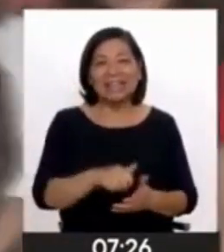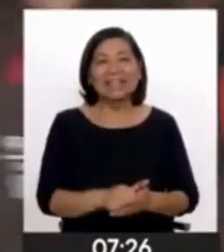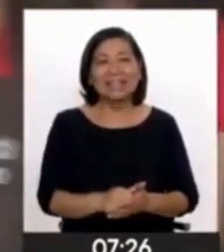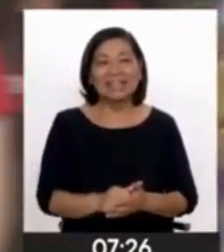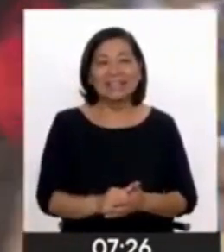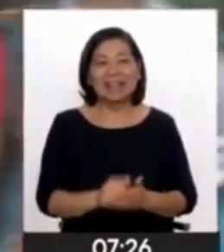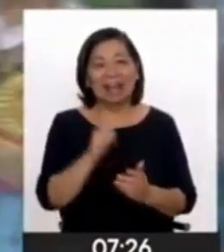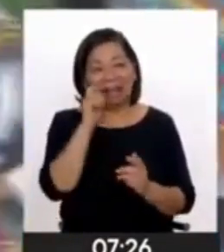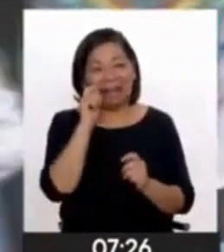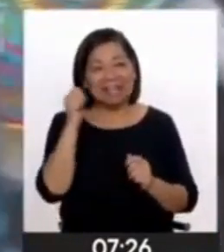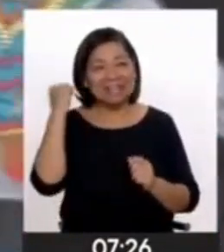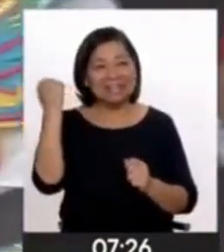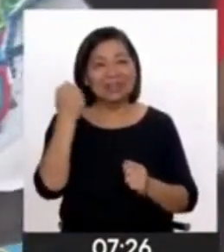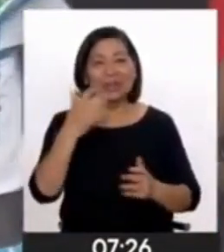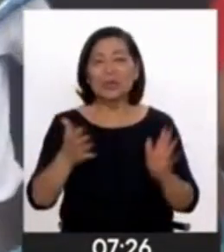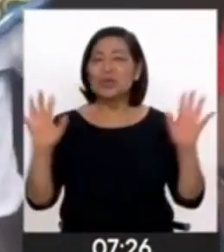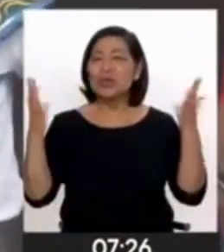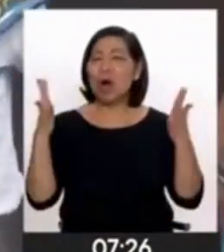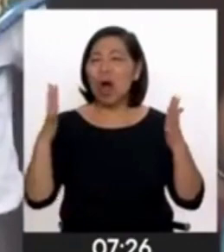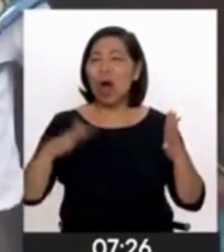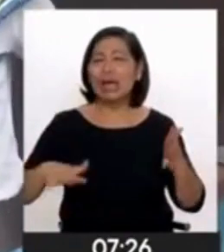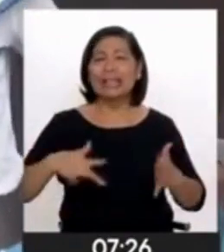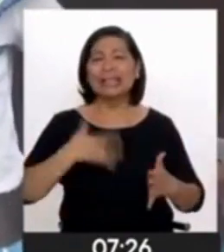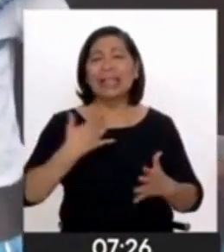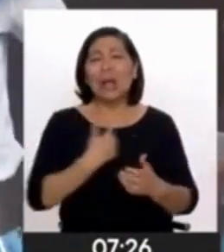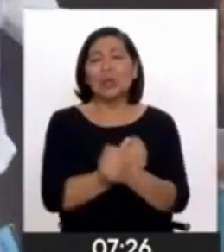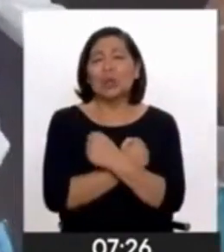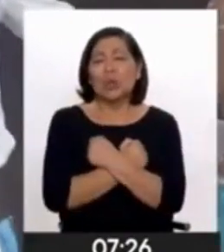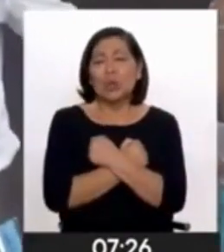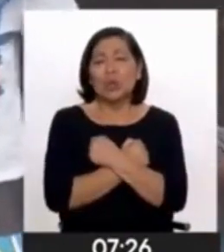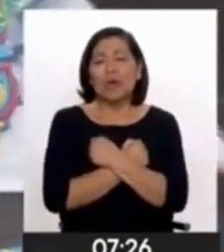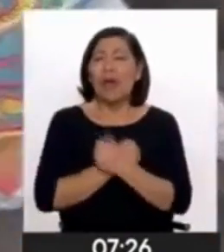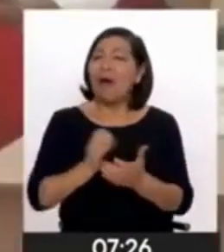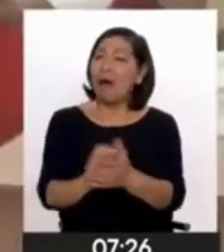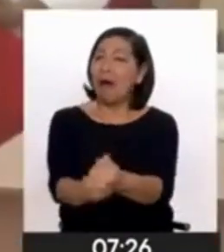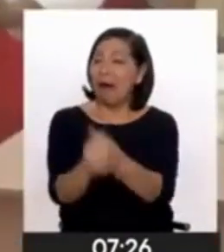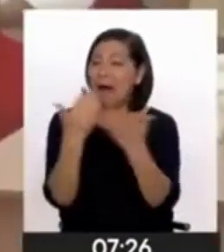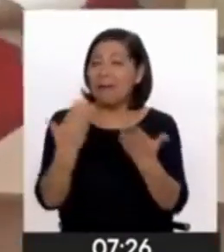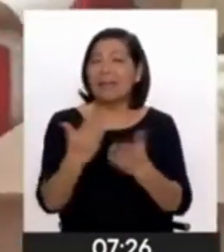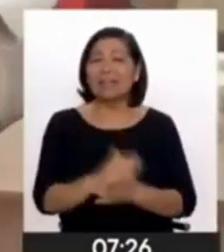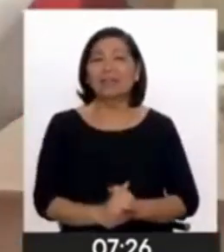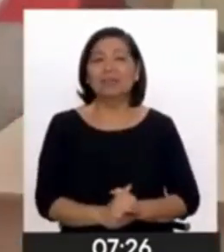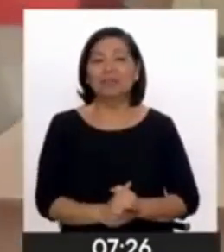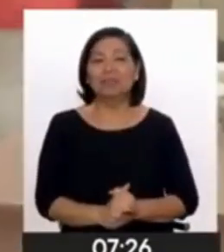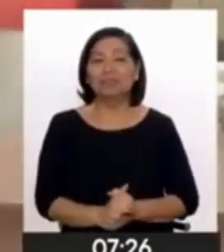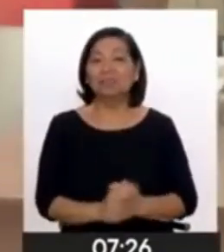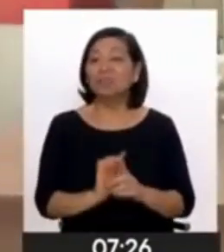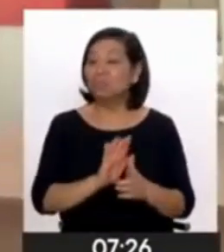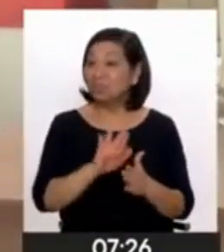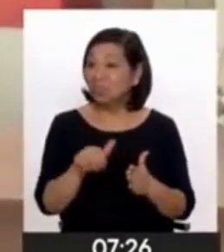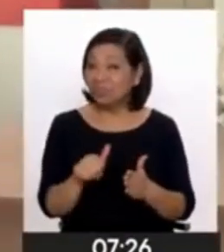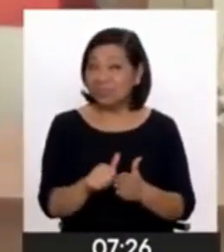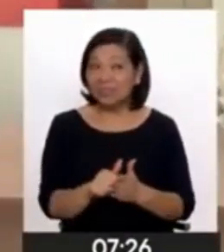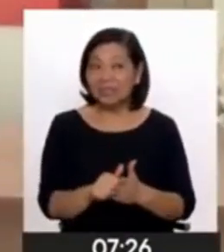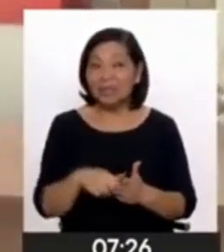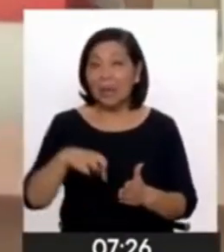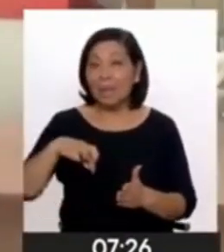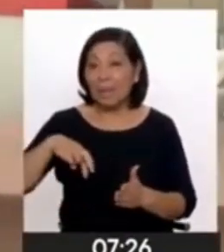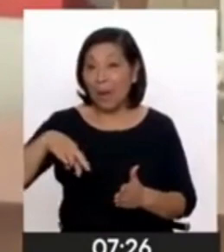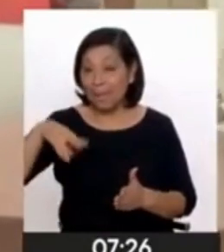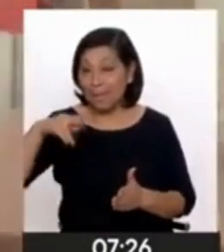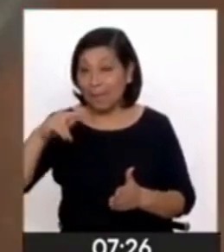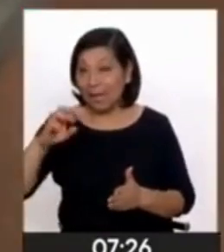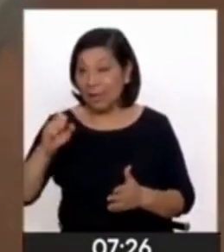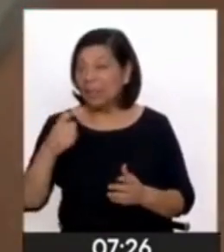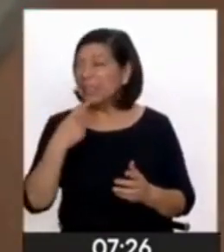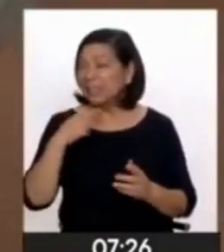las palmas. Que se siente el cariño, que se siente el amor y las felicitaciones. El reconocimiento otorgado por PromPerú, organizador